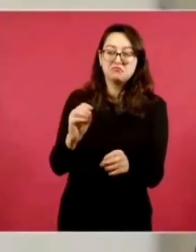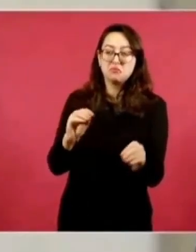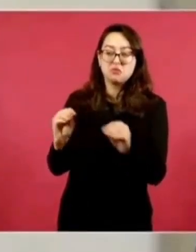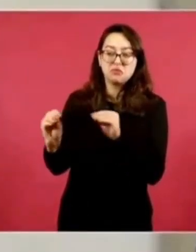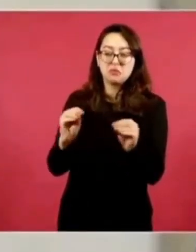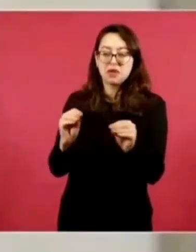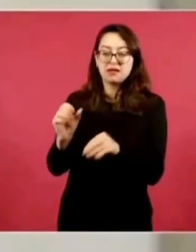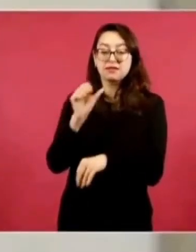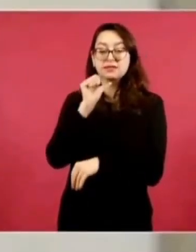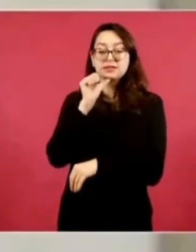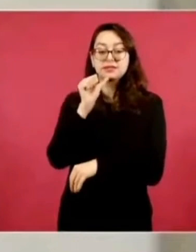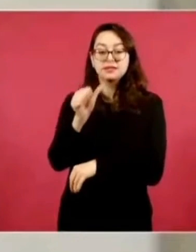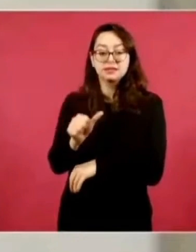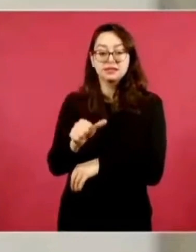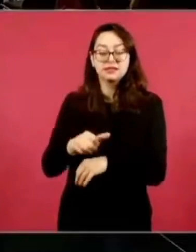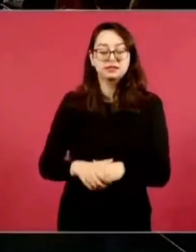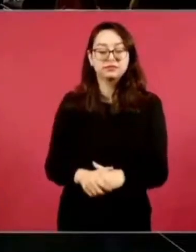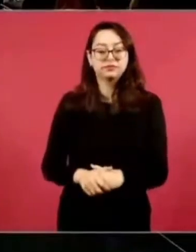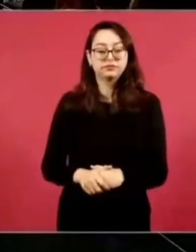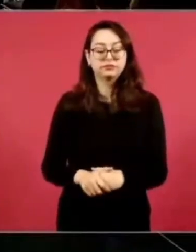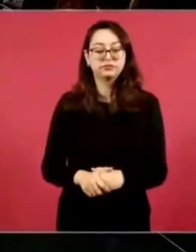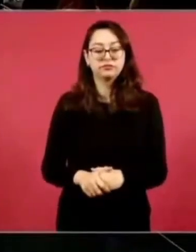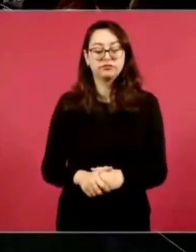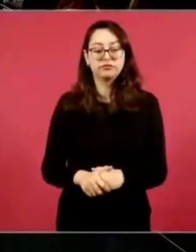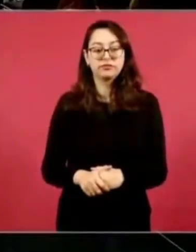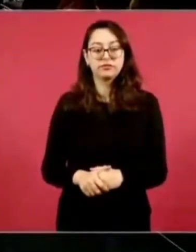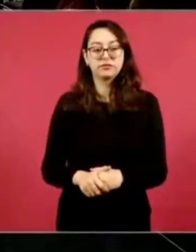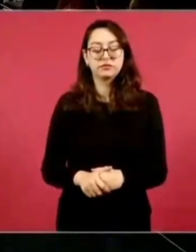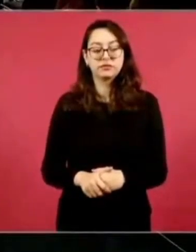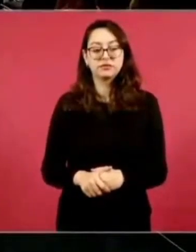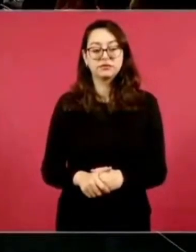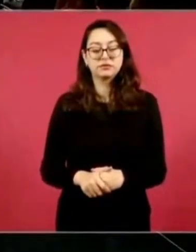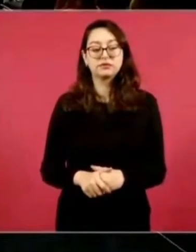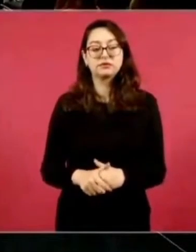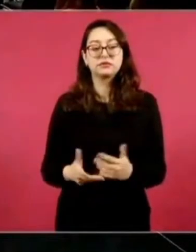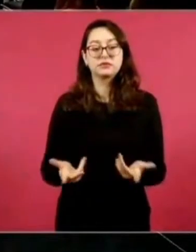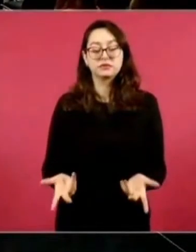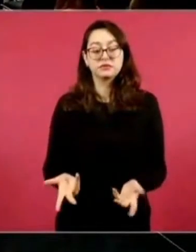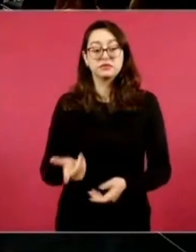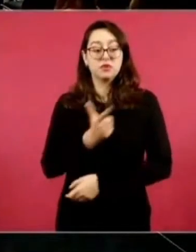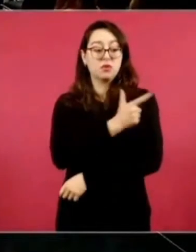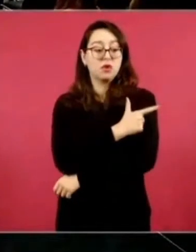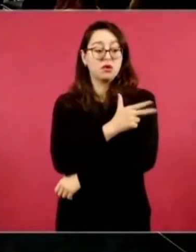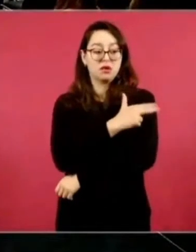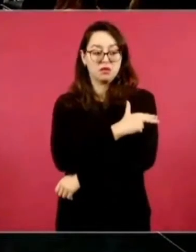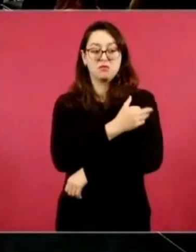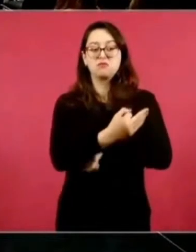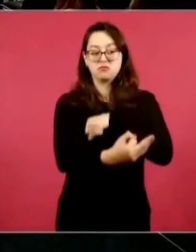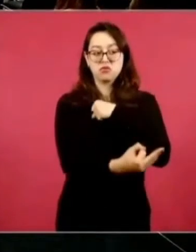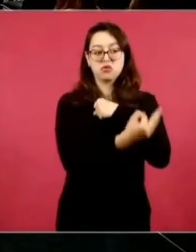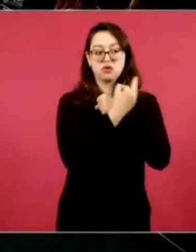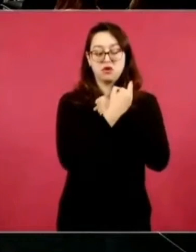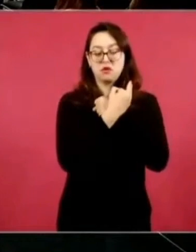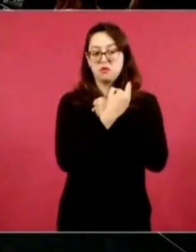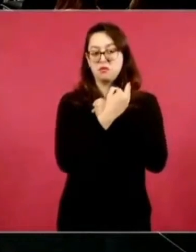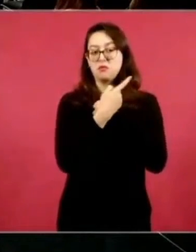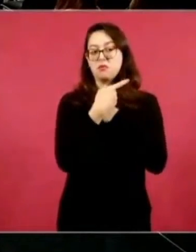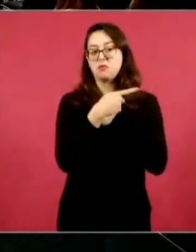Las medidas que estuvo dando los rondines bitacorados por parte de la Guardia Nacional fue gracias a la licenciada Rosa Isela.